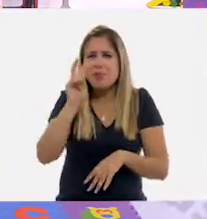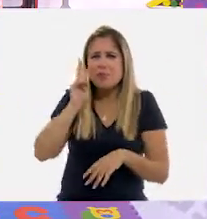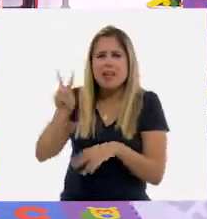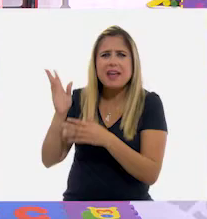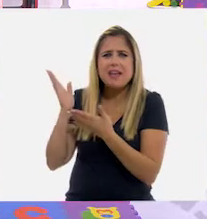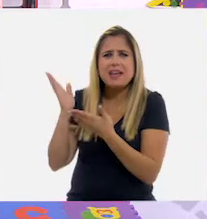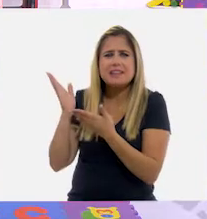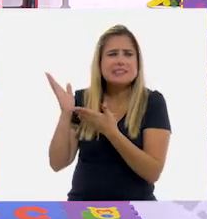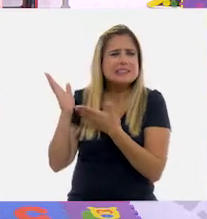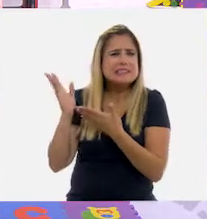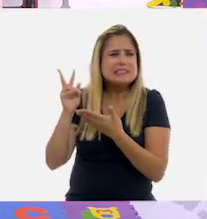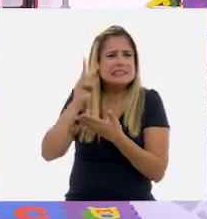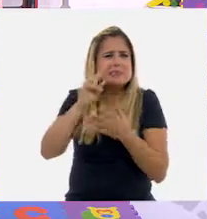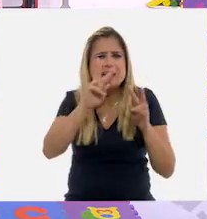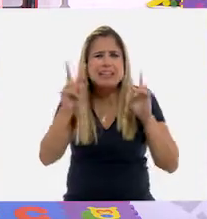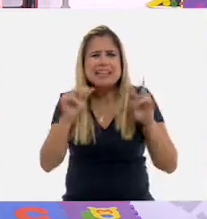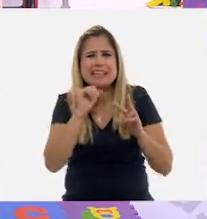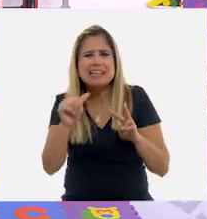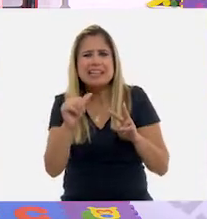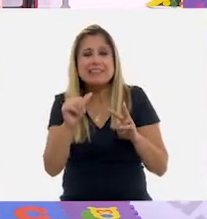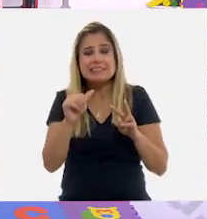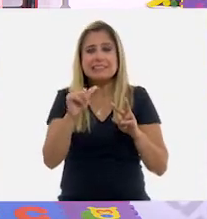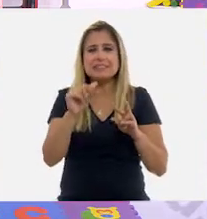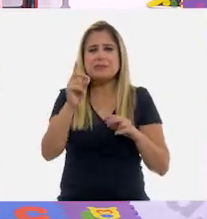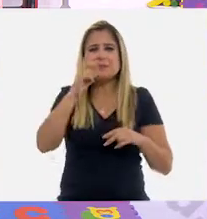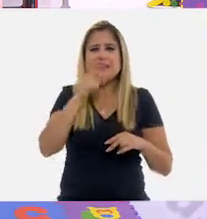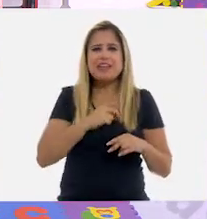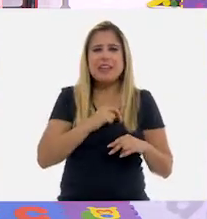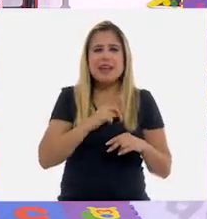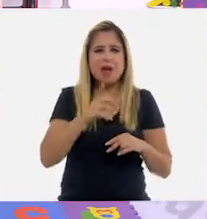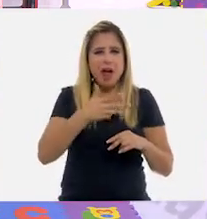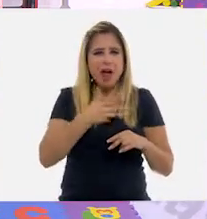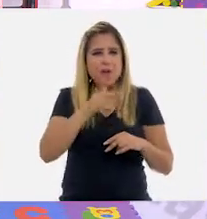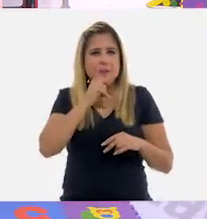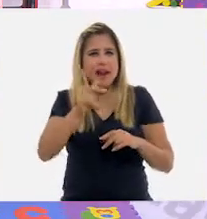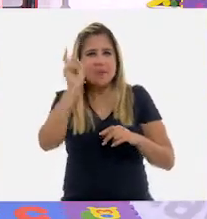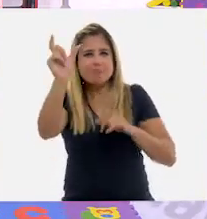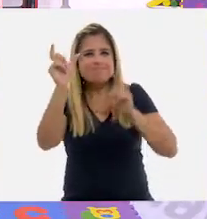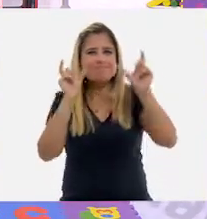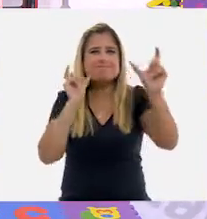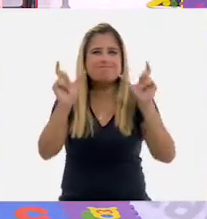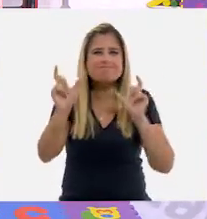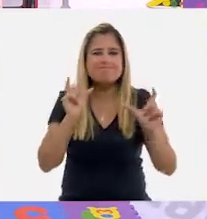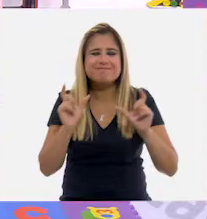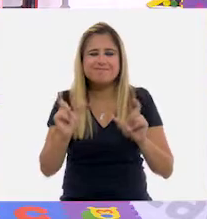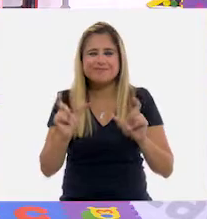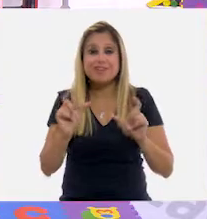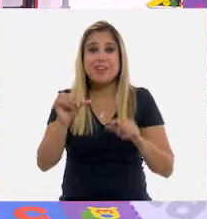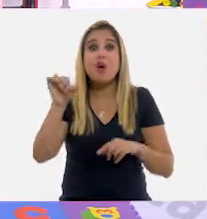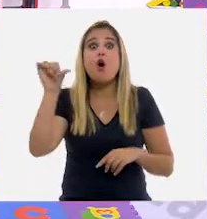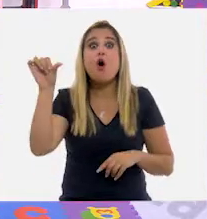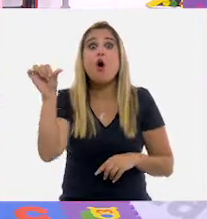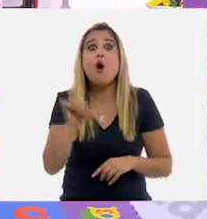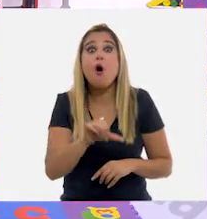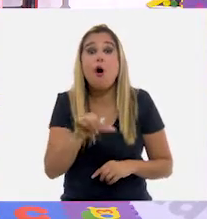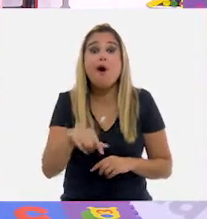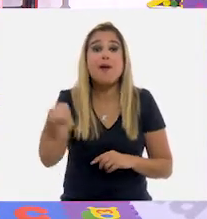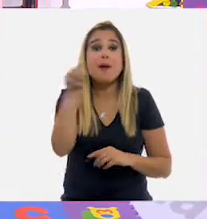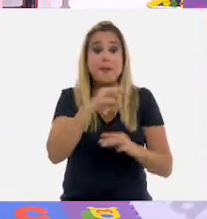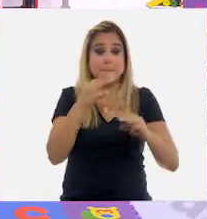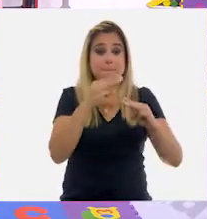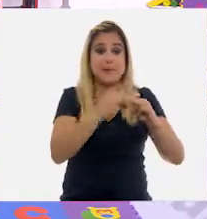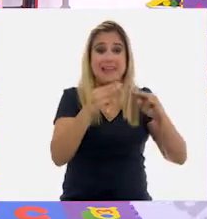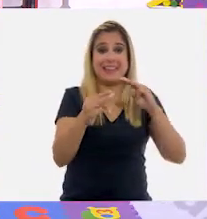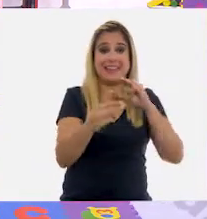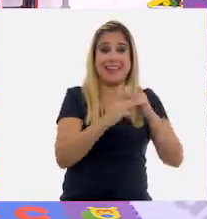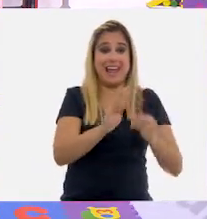La verdad es que no las he visto, pero me dijeron que iba a haber por aquí. Ay, lo que pasa es que hoy, en nuestra asignatura